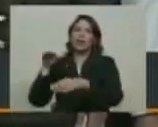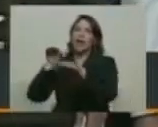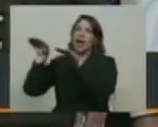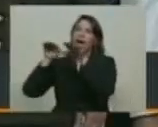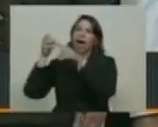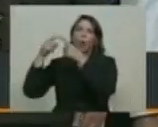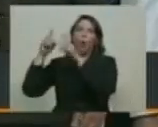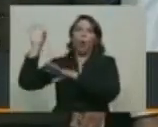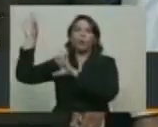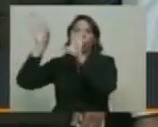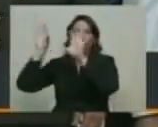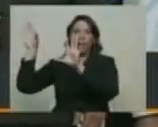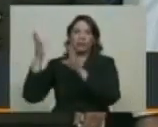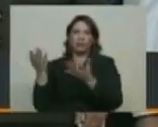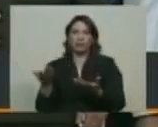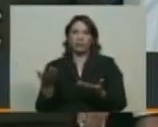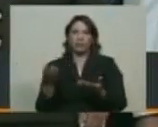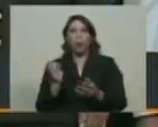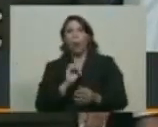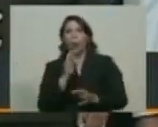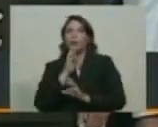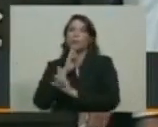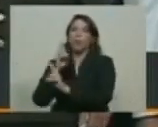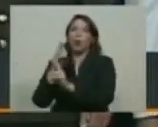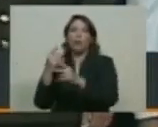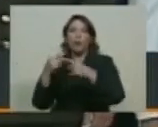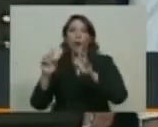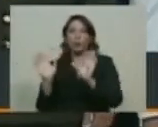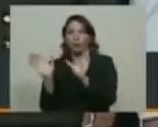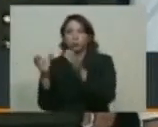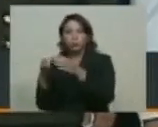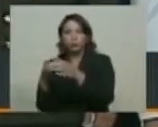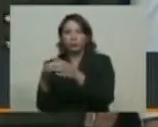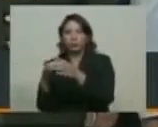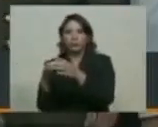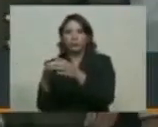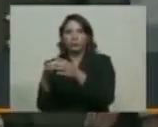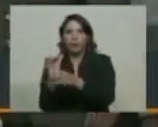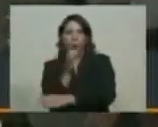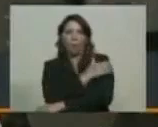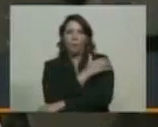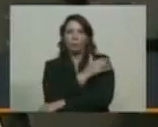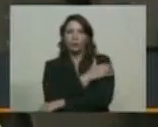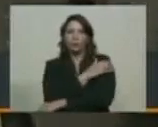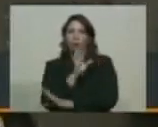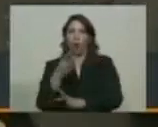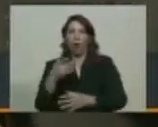o le responde a cúpulas oligárquicas, a su dinero y a sus intereses?